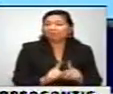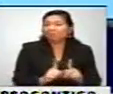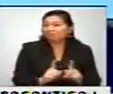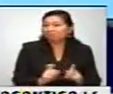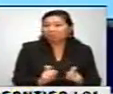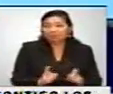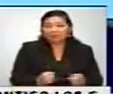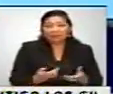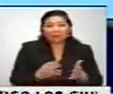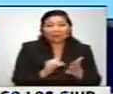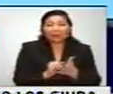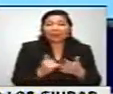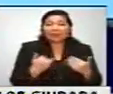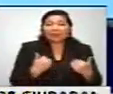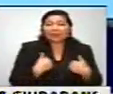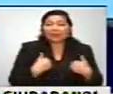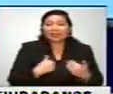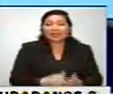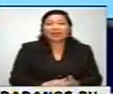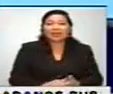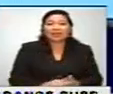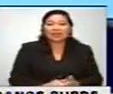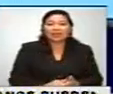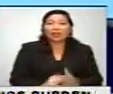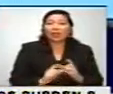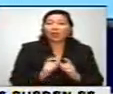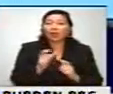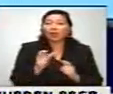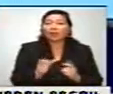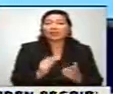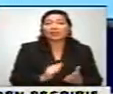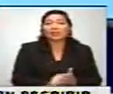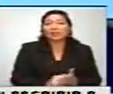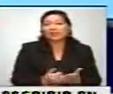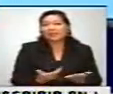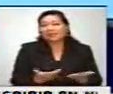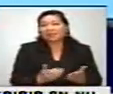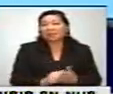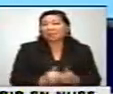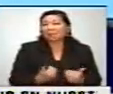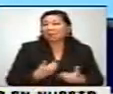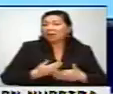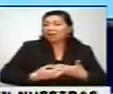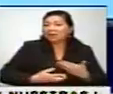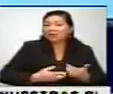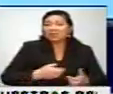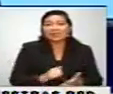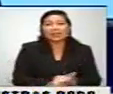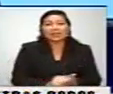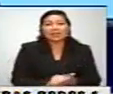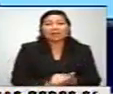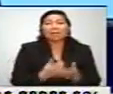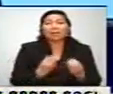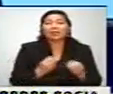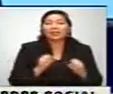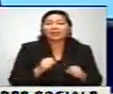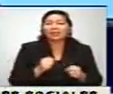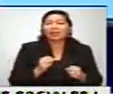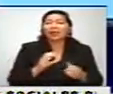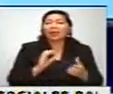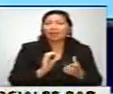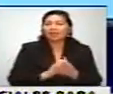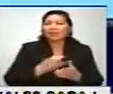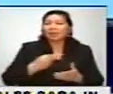los cuestionamientos, las preguntas que tengan los congresistas. Y bueno, procederá el proceso, porque sí creo que Chinchero